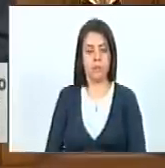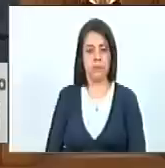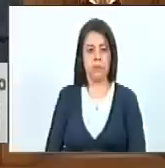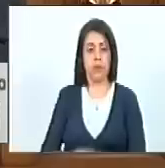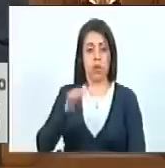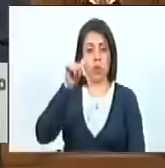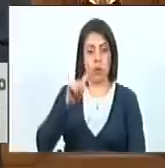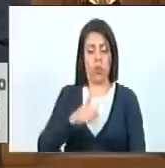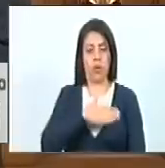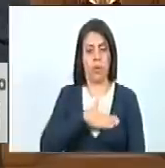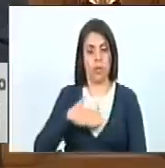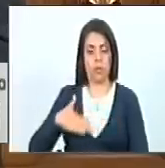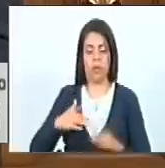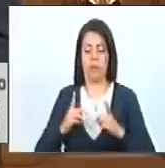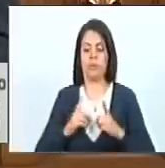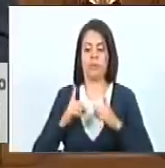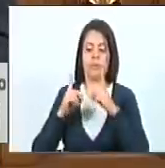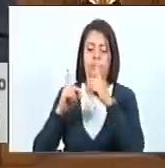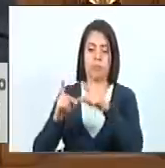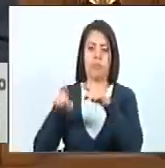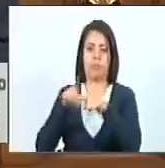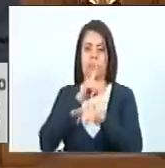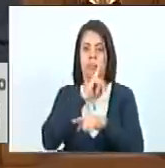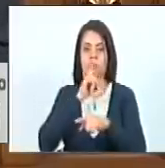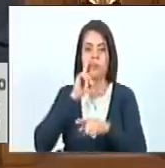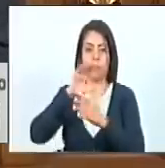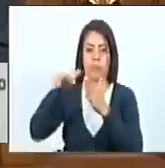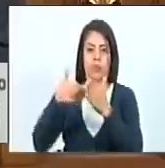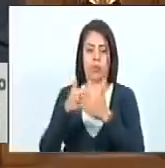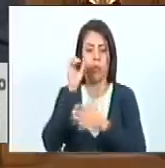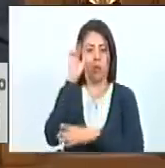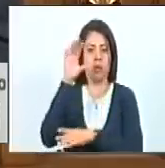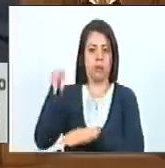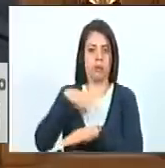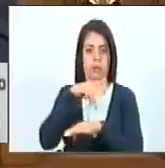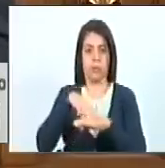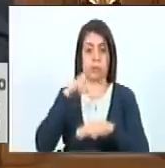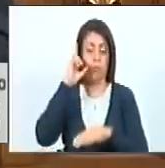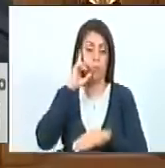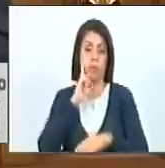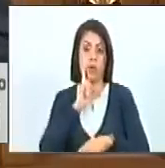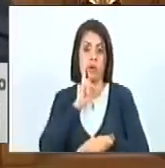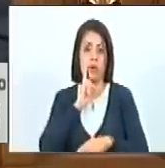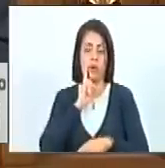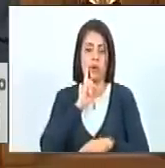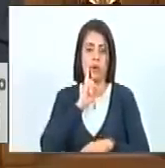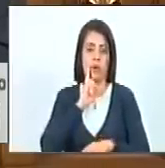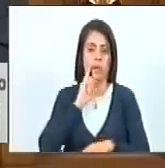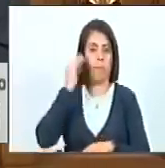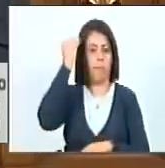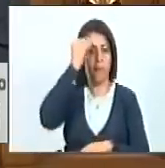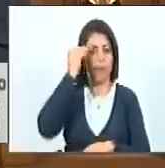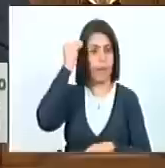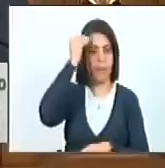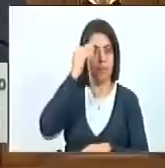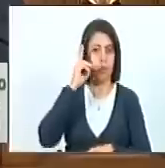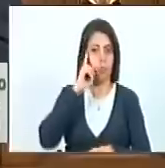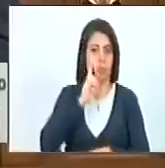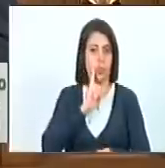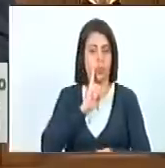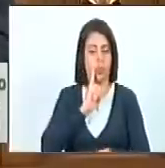Hoy quiero dedicar, en nombre de esta Asamblea Nacional Bolivariana, uno de los pensamientos de